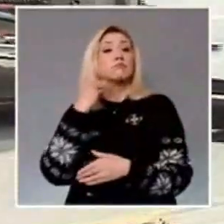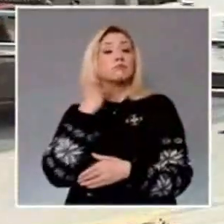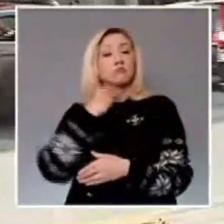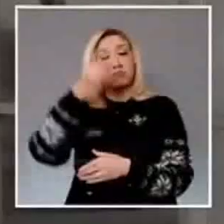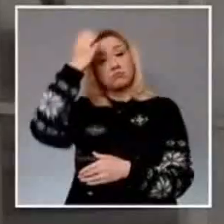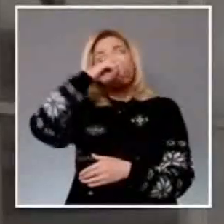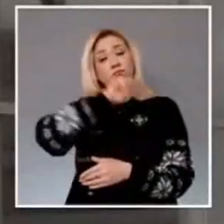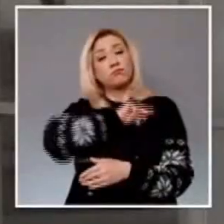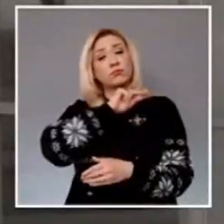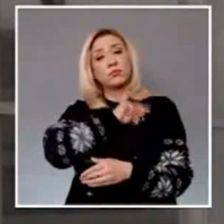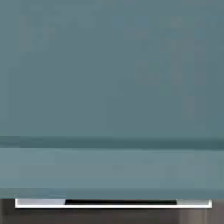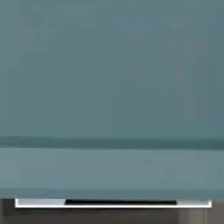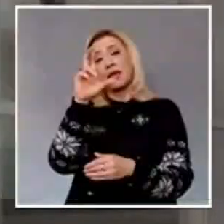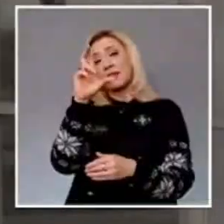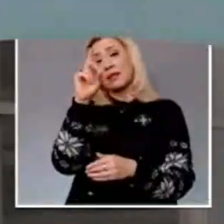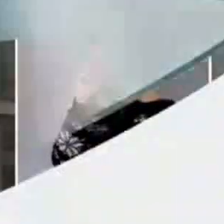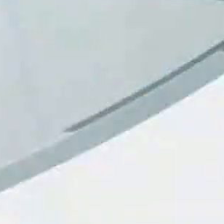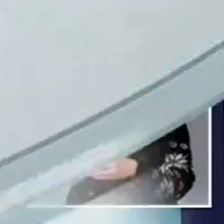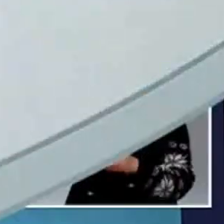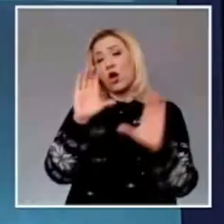lenguas indígenas.